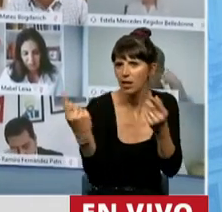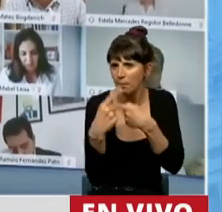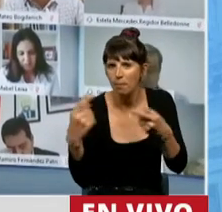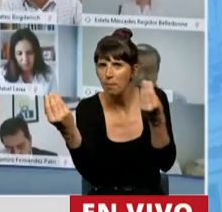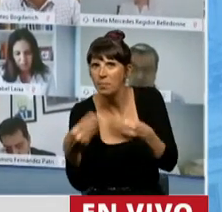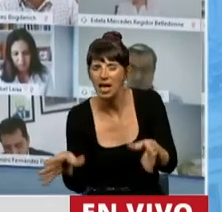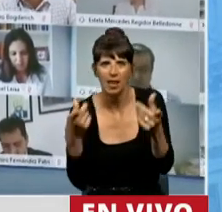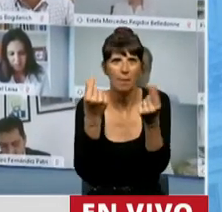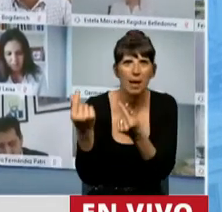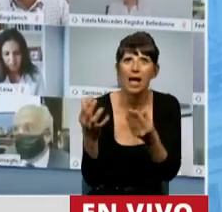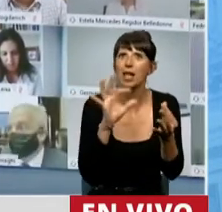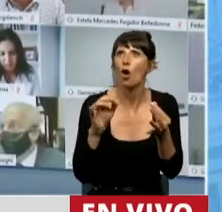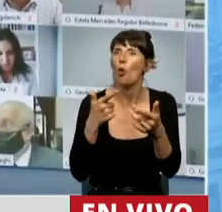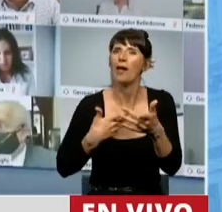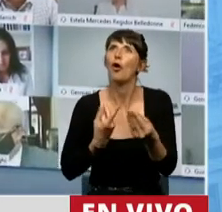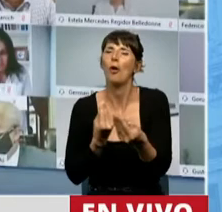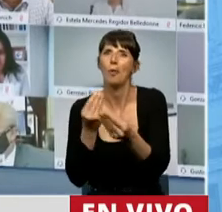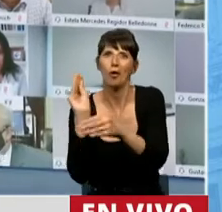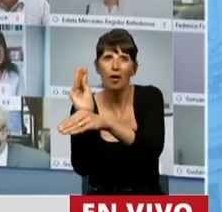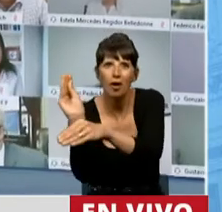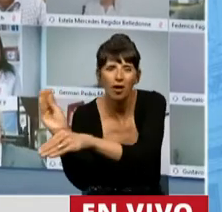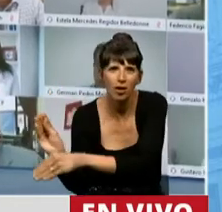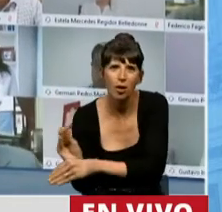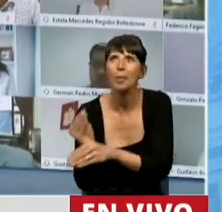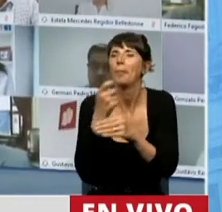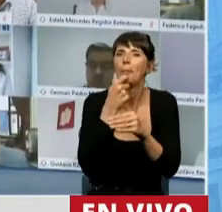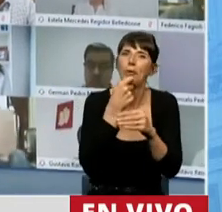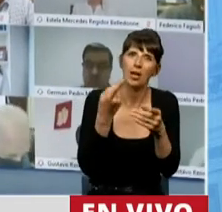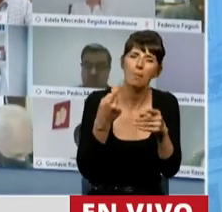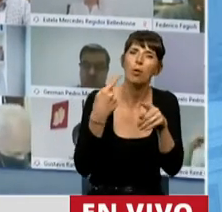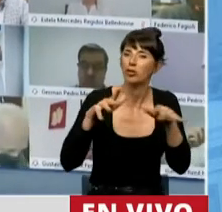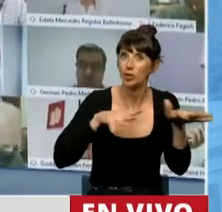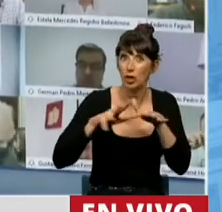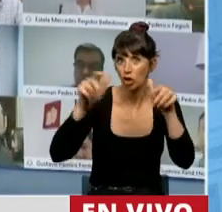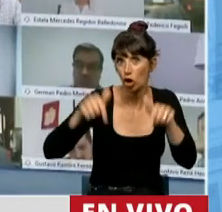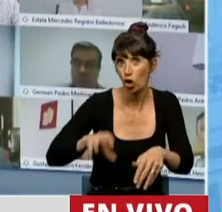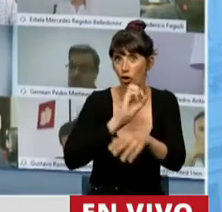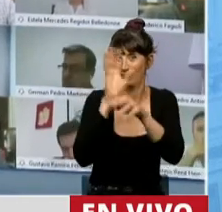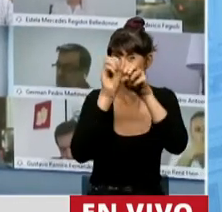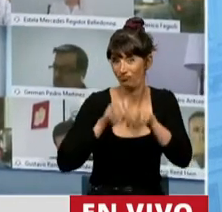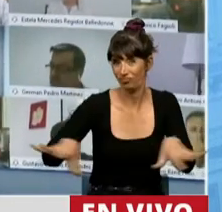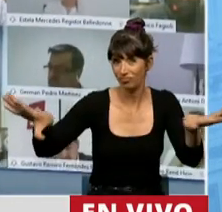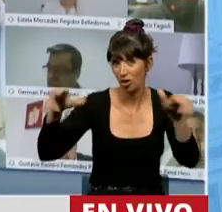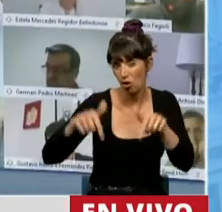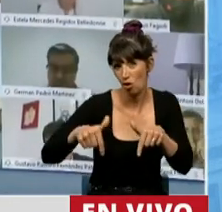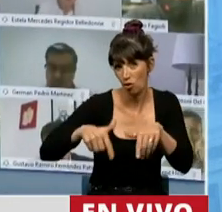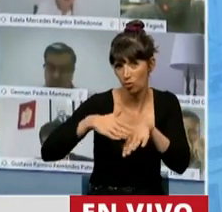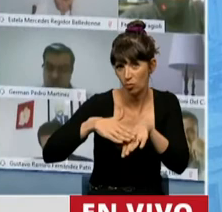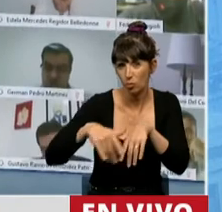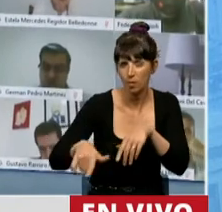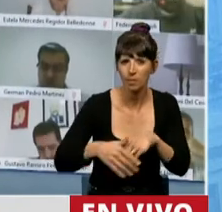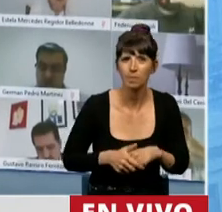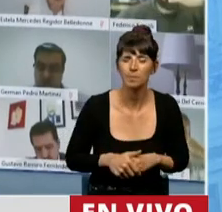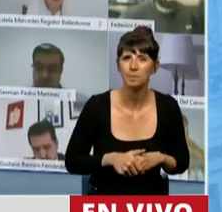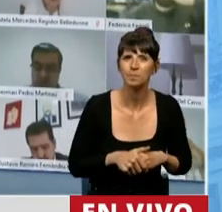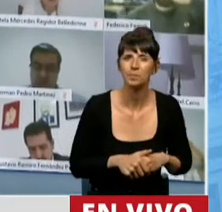situaciones de eventuales déficits por crisis económicas y sociales, como por ejemplo la que estamos atravesando hoy como consecuencia de la